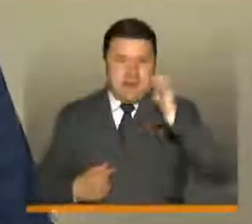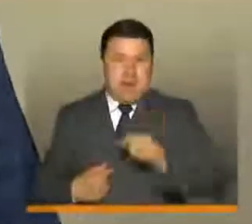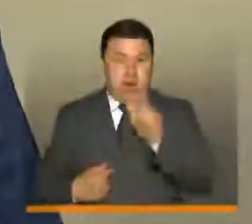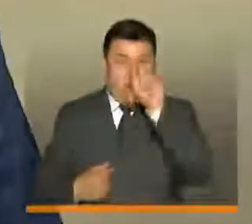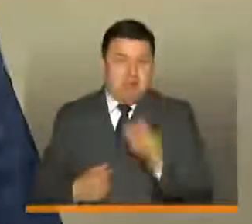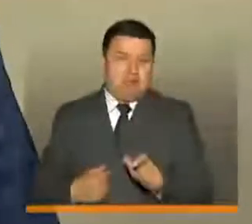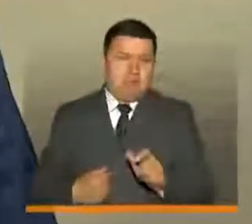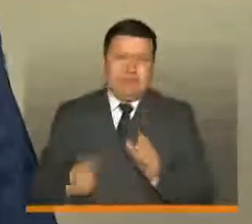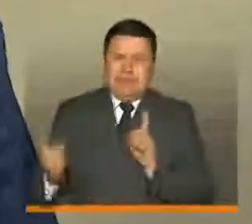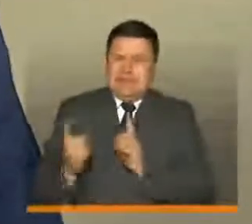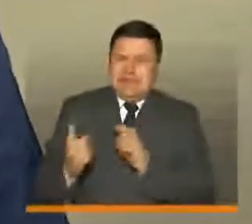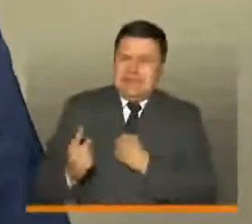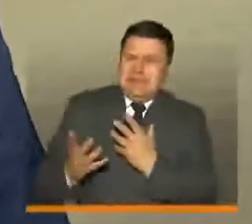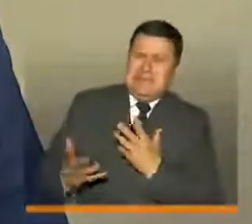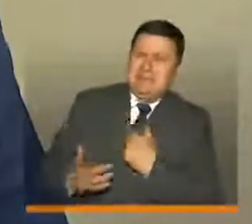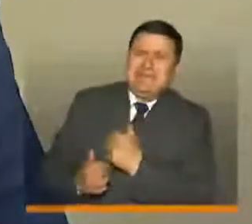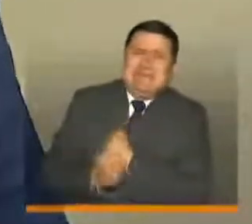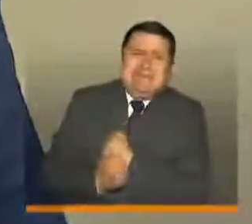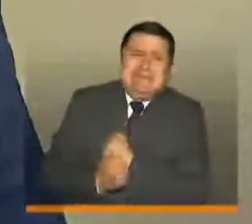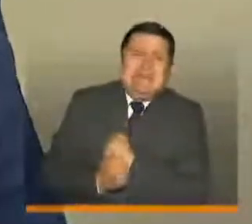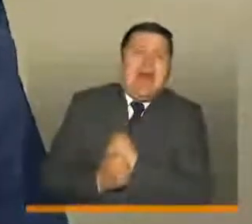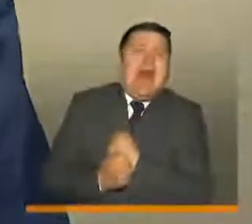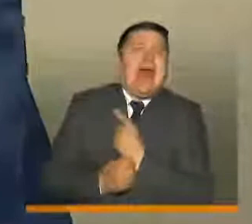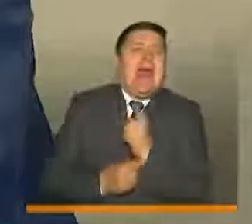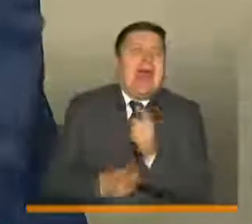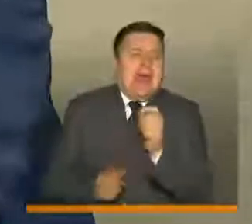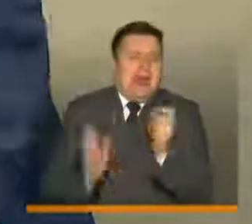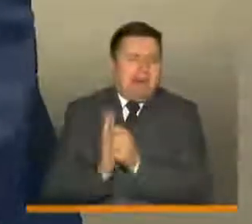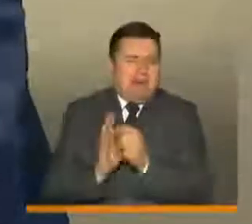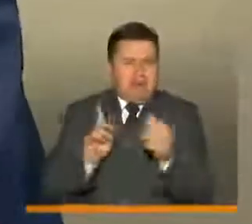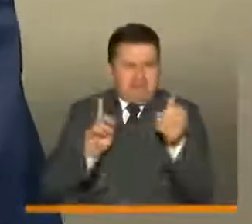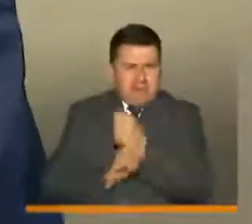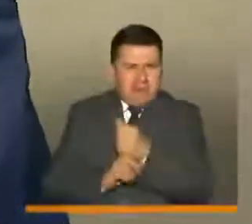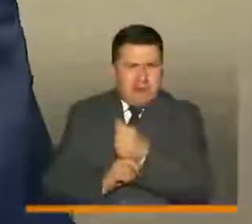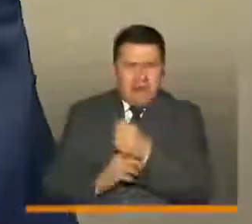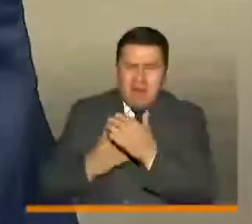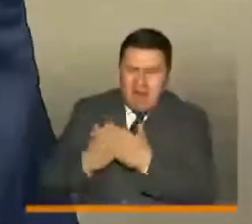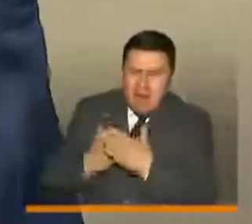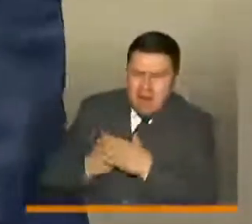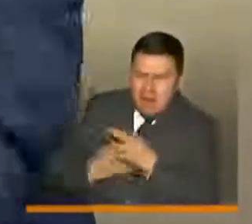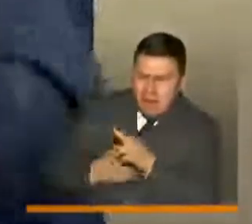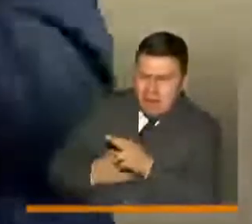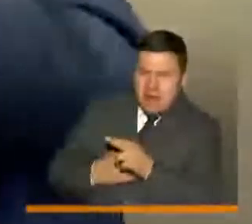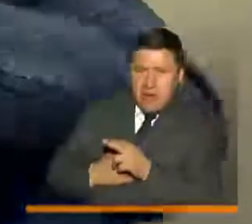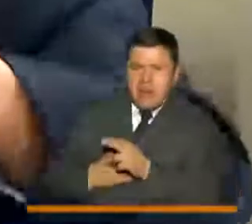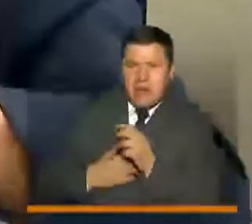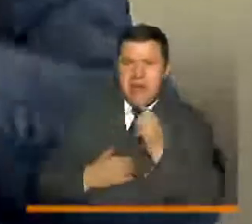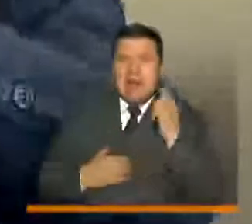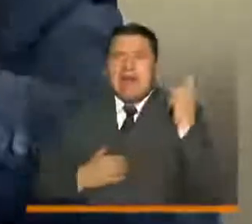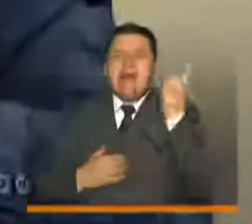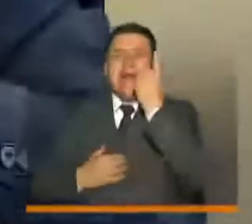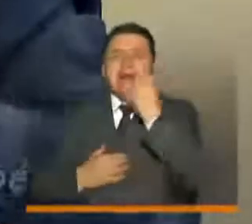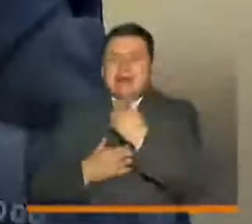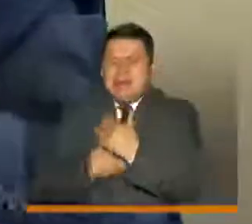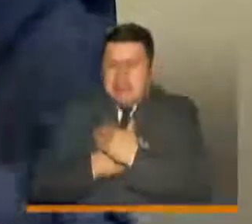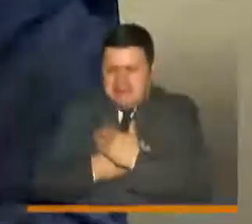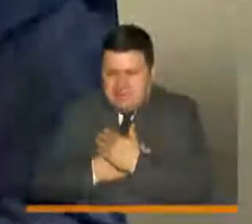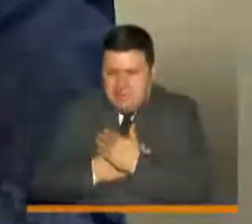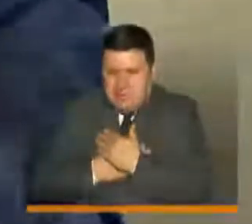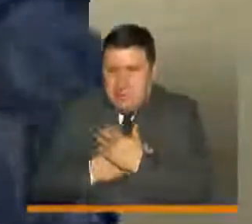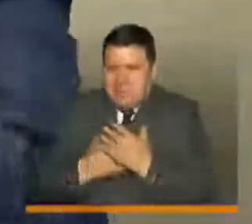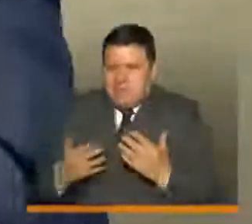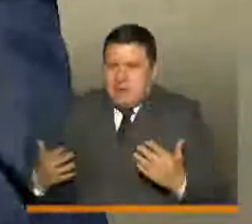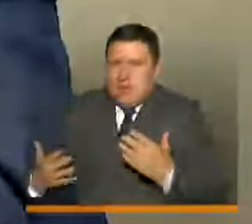persona cercana. En ese sentido, es muy importante identificar las señales de alarma, generar sentimientos de